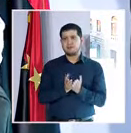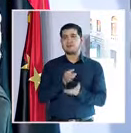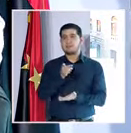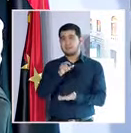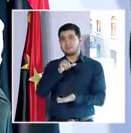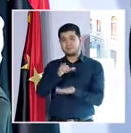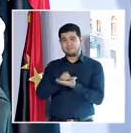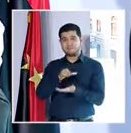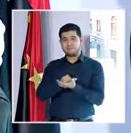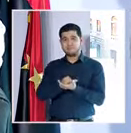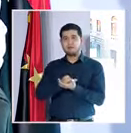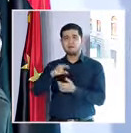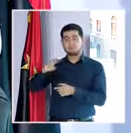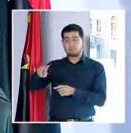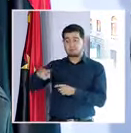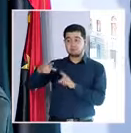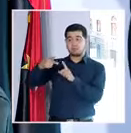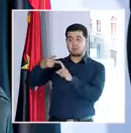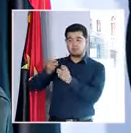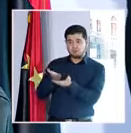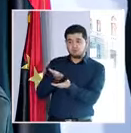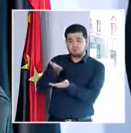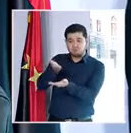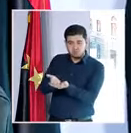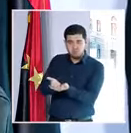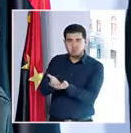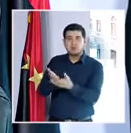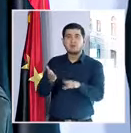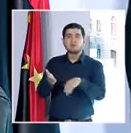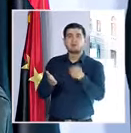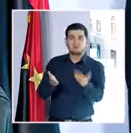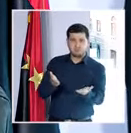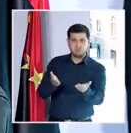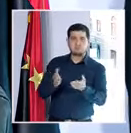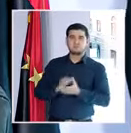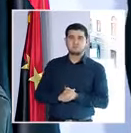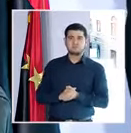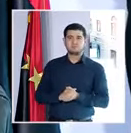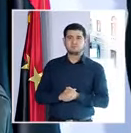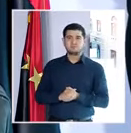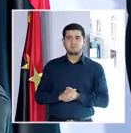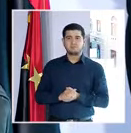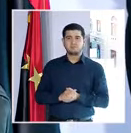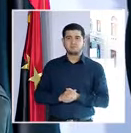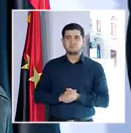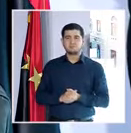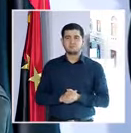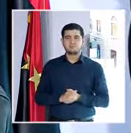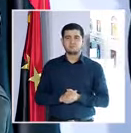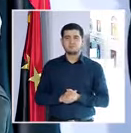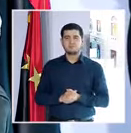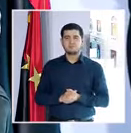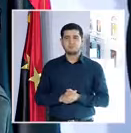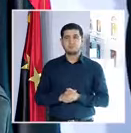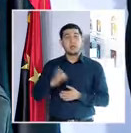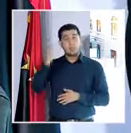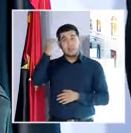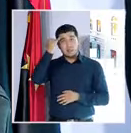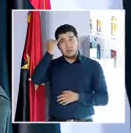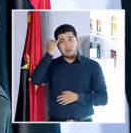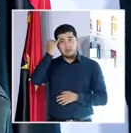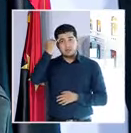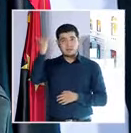esa segunda oportunidad de presentarse posteriormente al concurso del 882. El ideal que